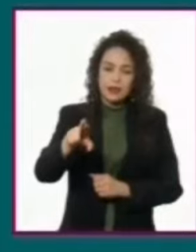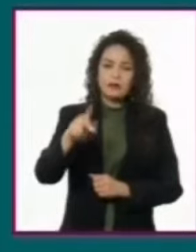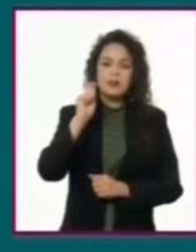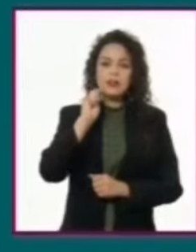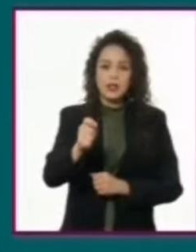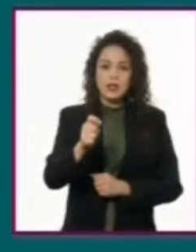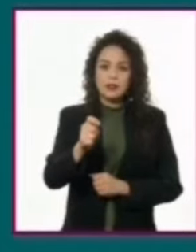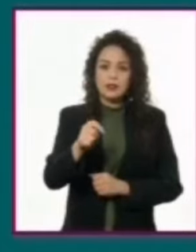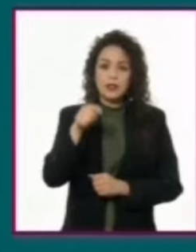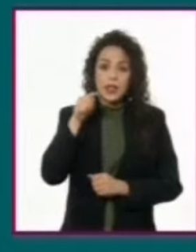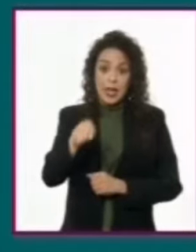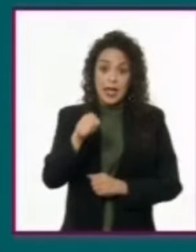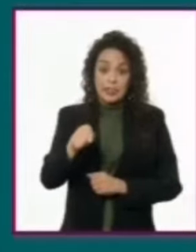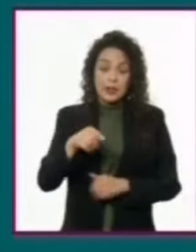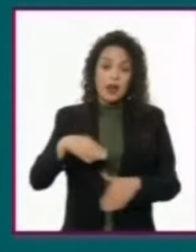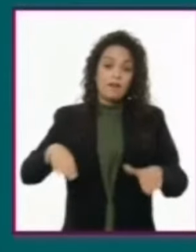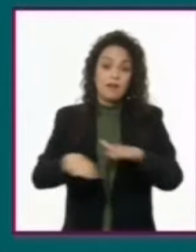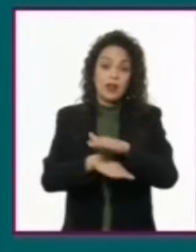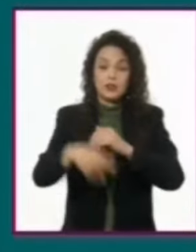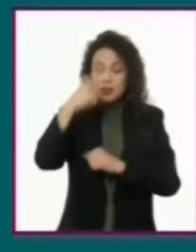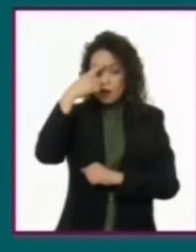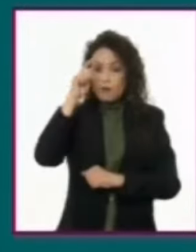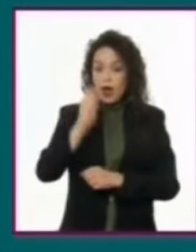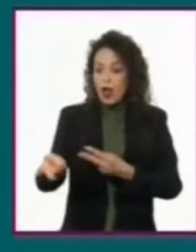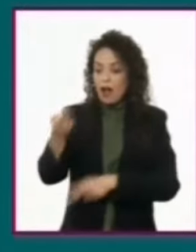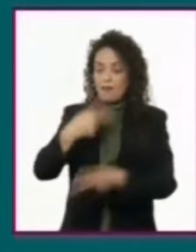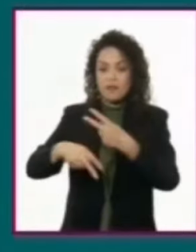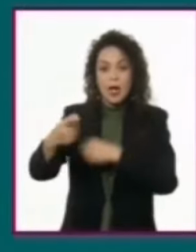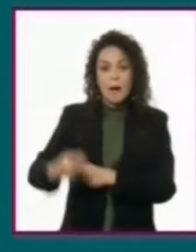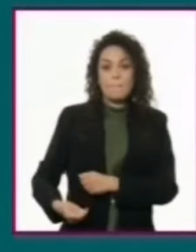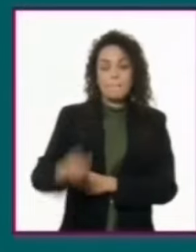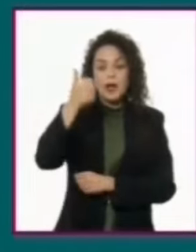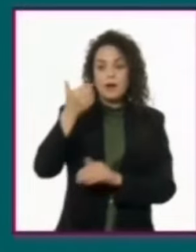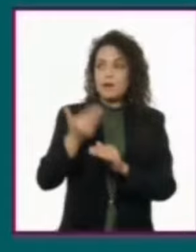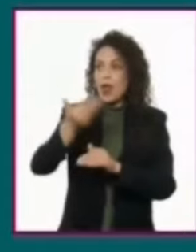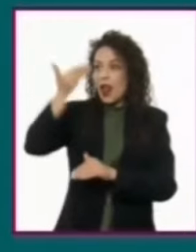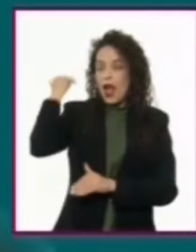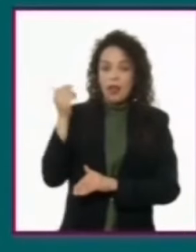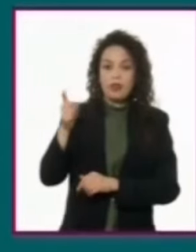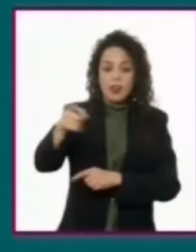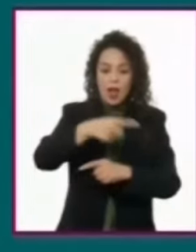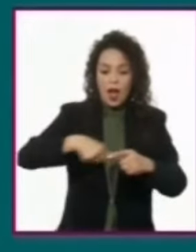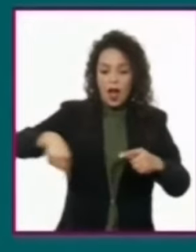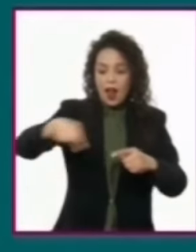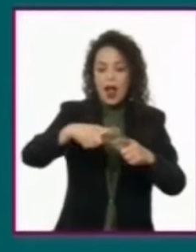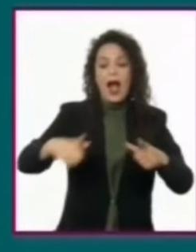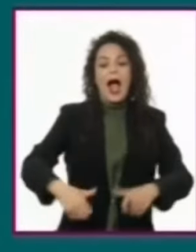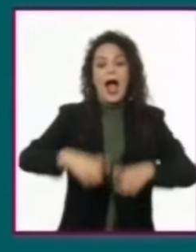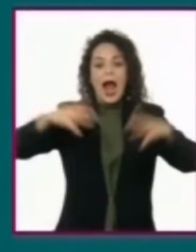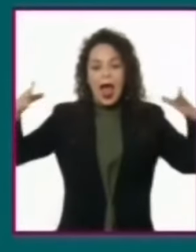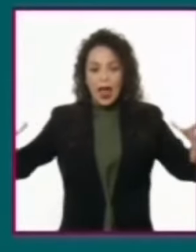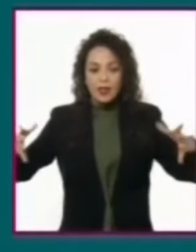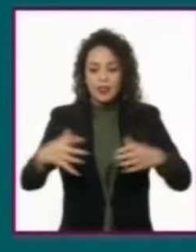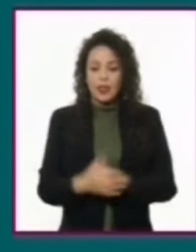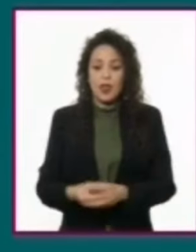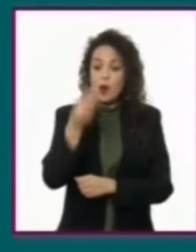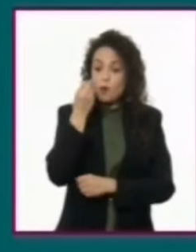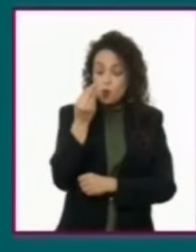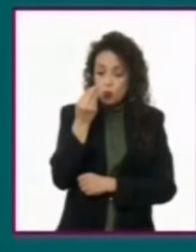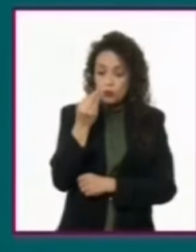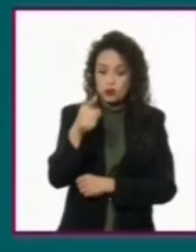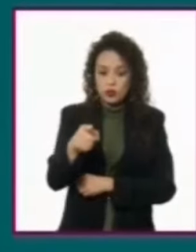bases fundamentales de la formación de las primeras galaxias grandes. Muchas galaxias irregulares